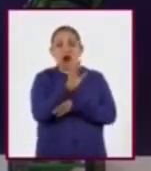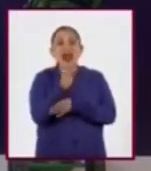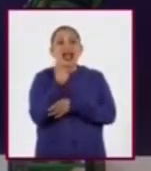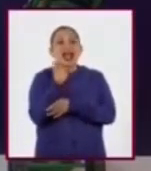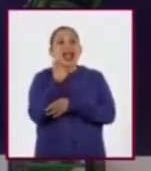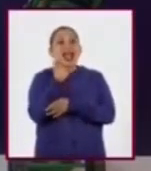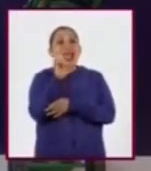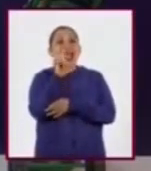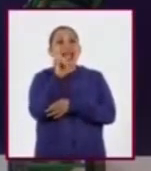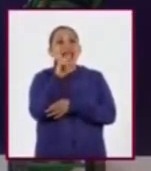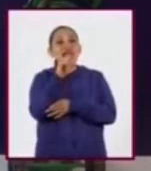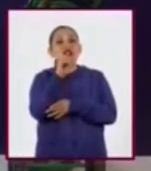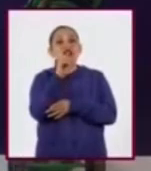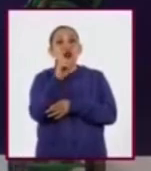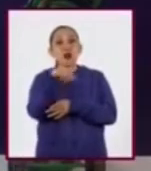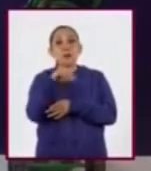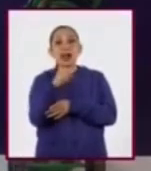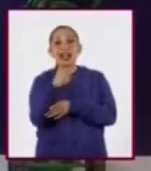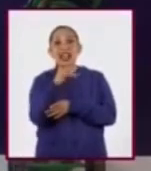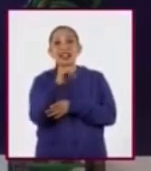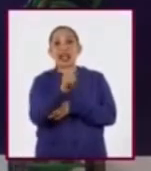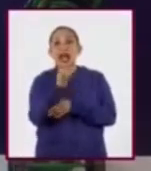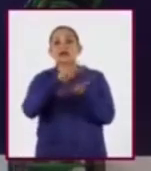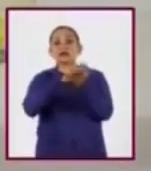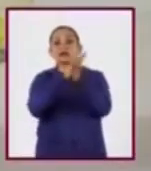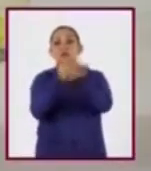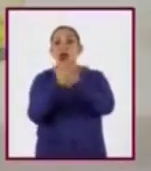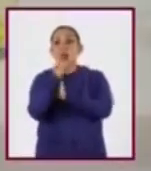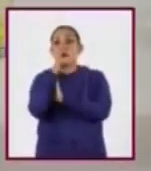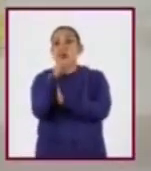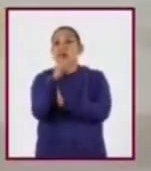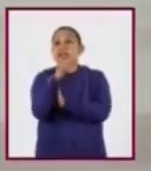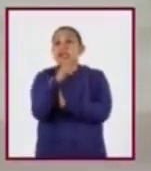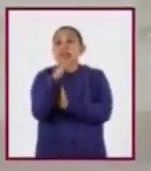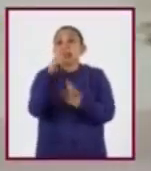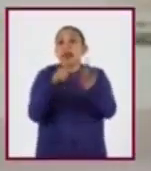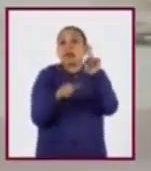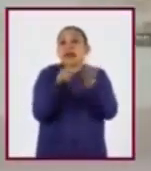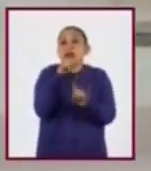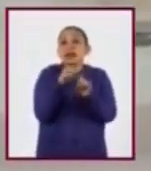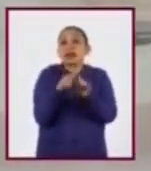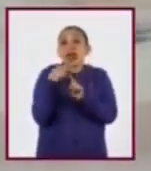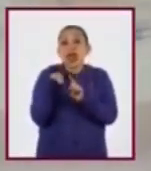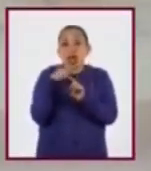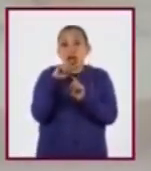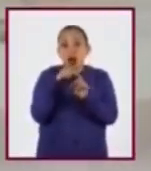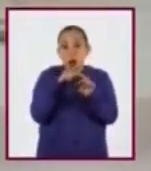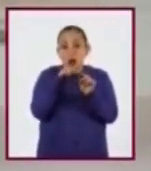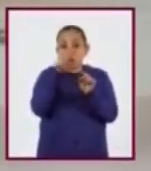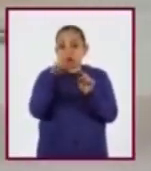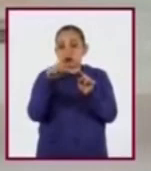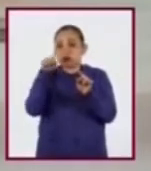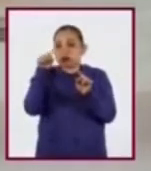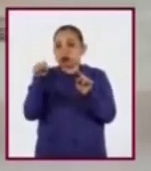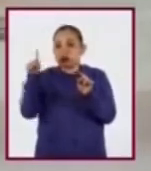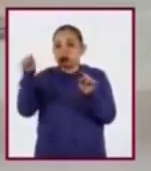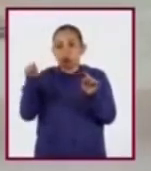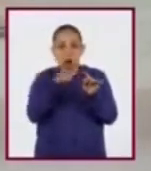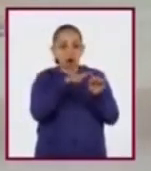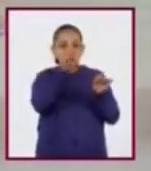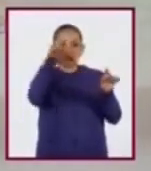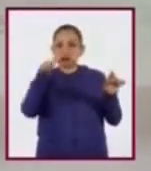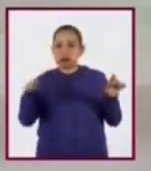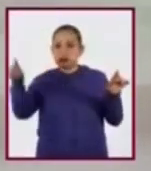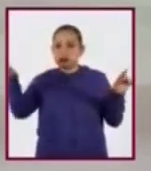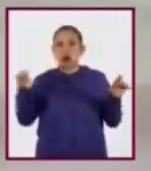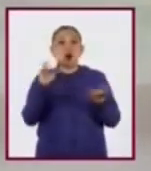electromagnética emitida en forma de luz. Va a depender de la longitud de onda. De manera que,